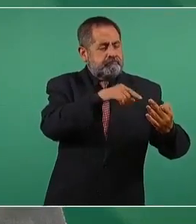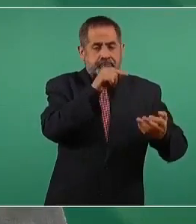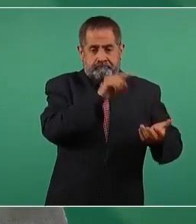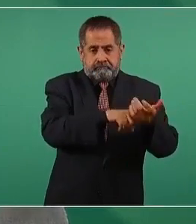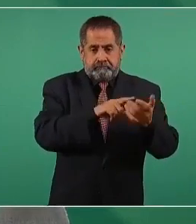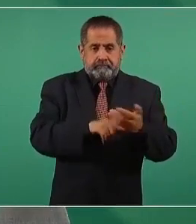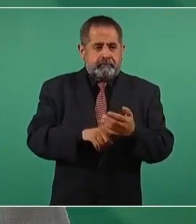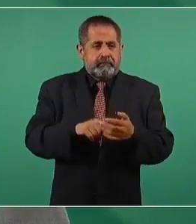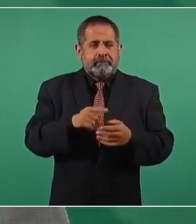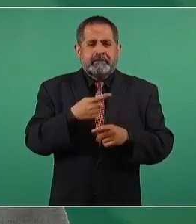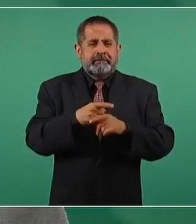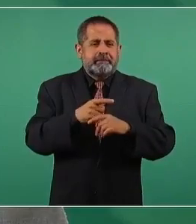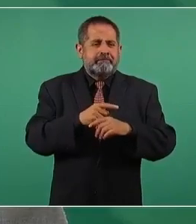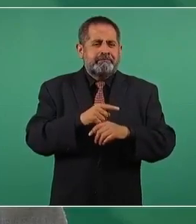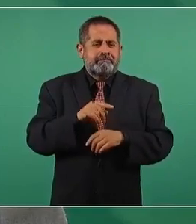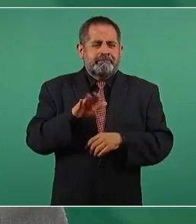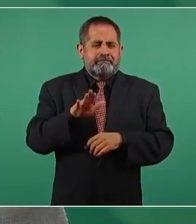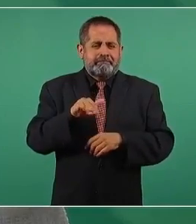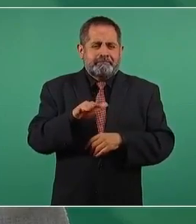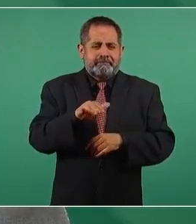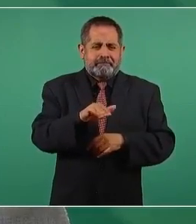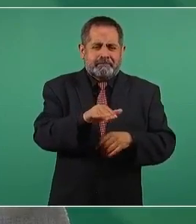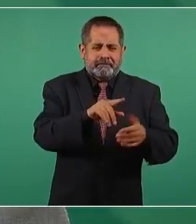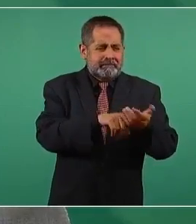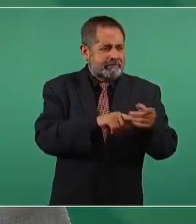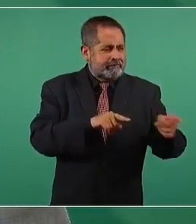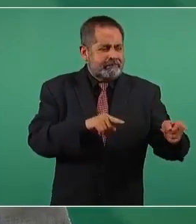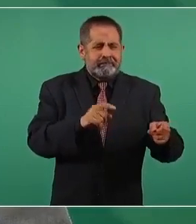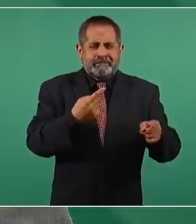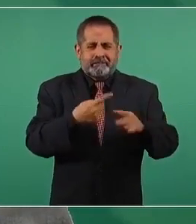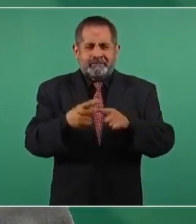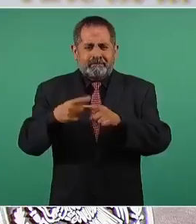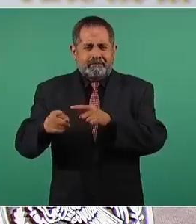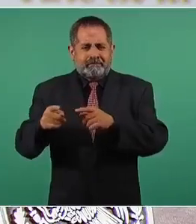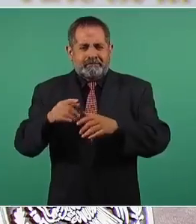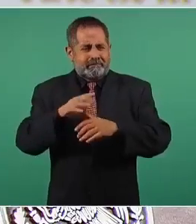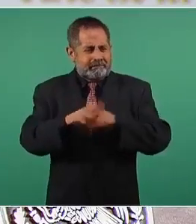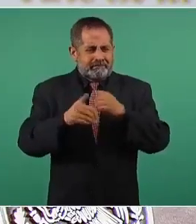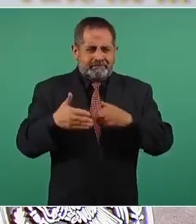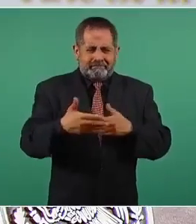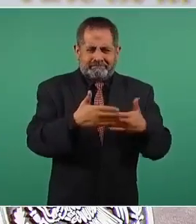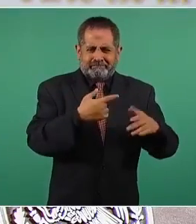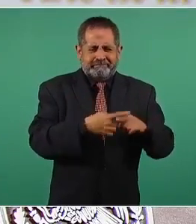y matarrayas, y es